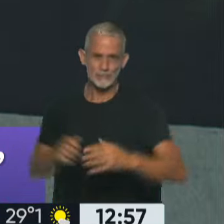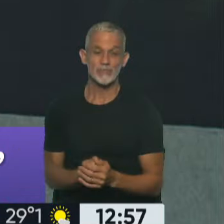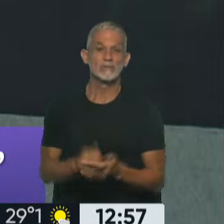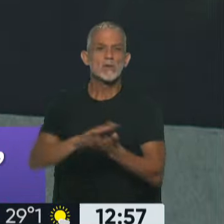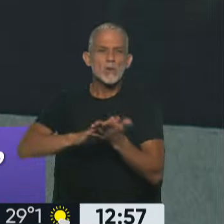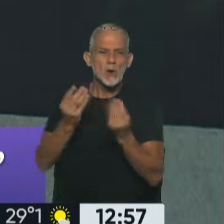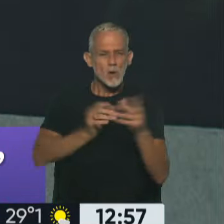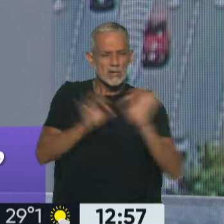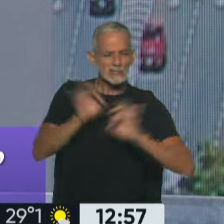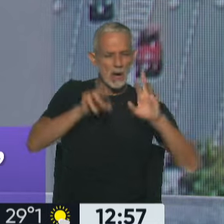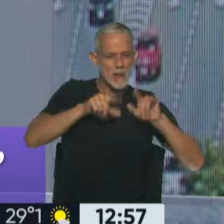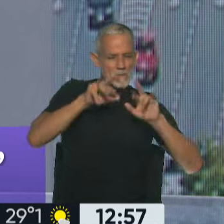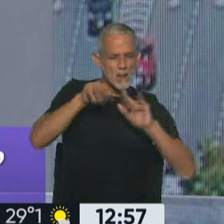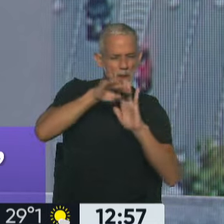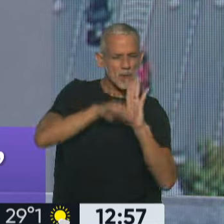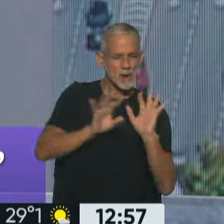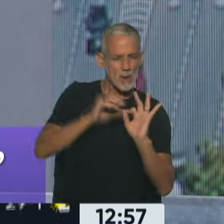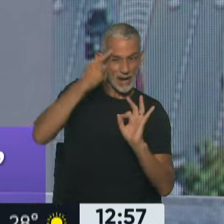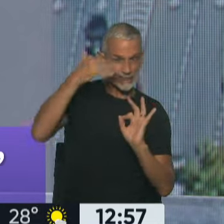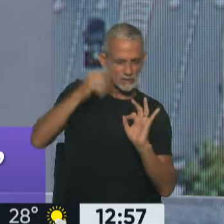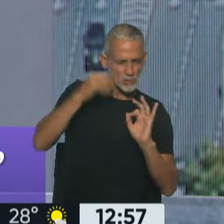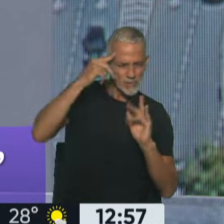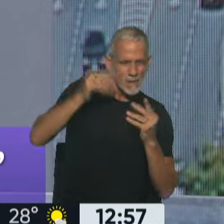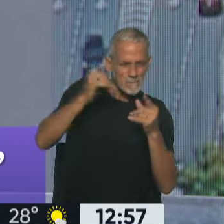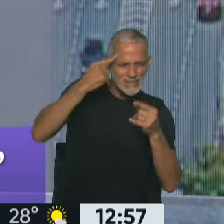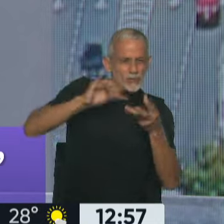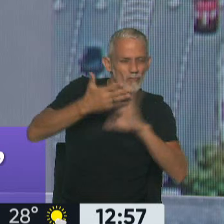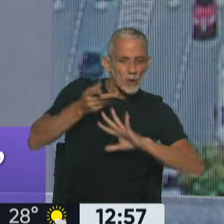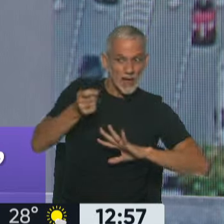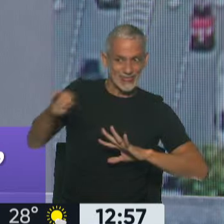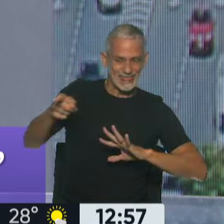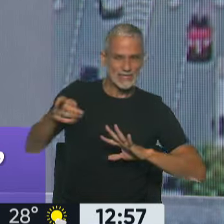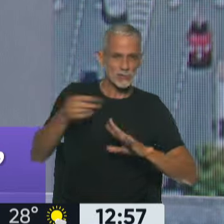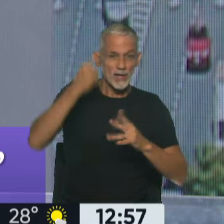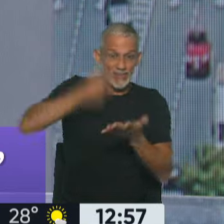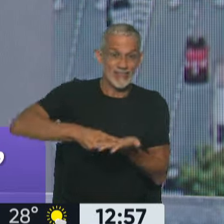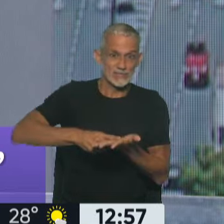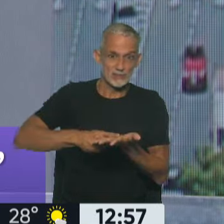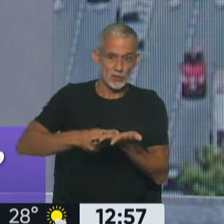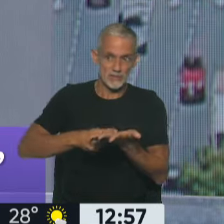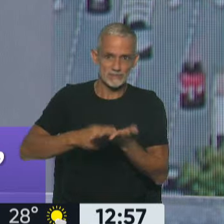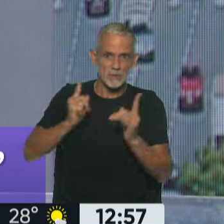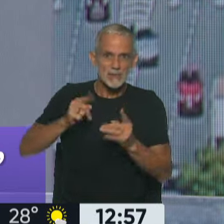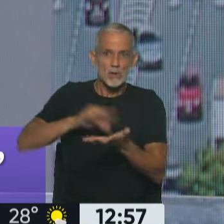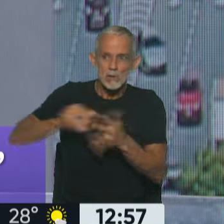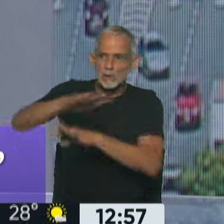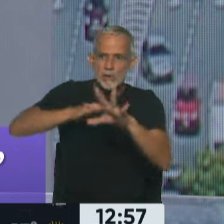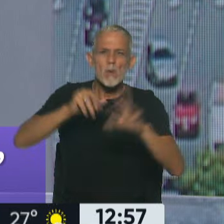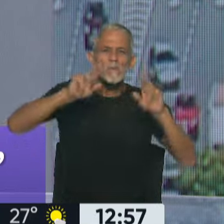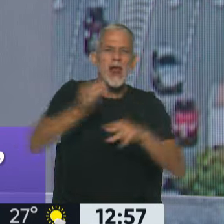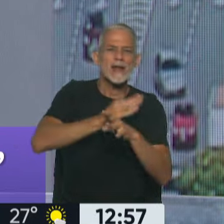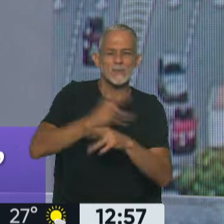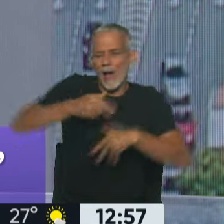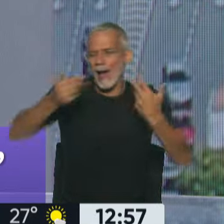con la estrategia. Con estrategia, con inteligencia criminal y con decisiones en el campo previamente